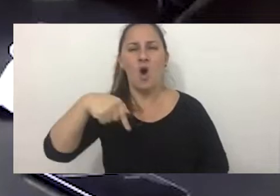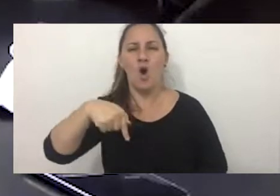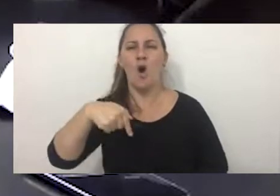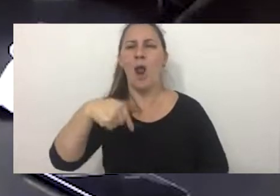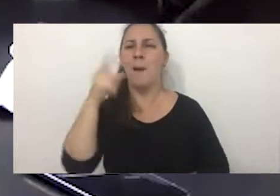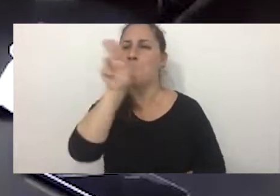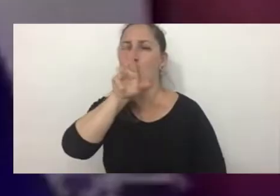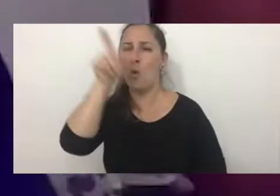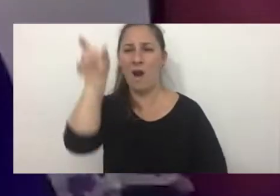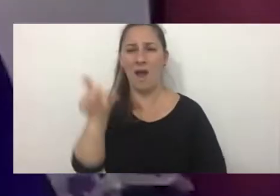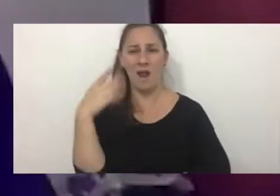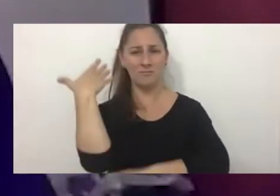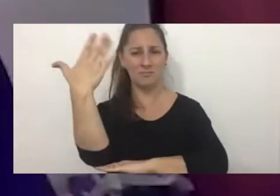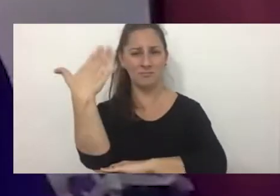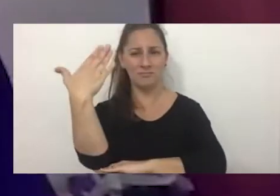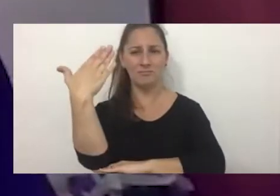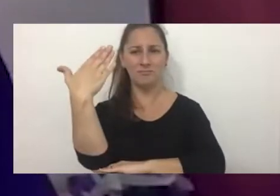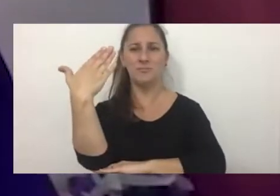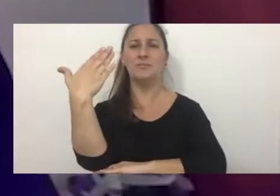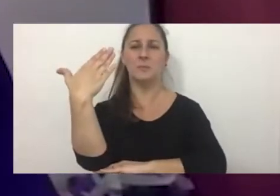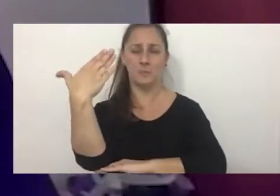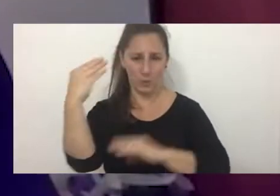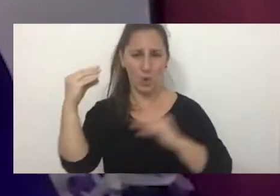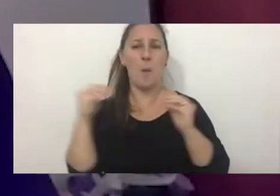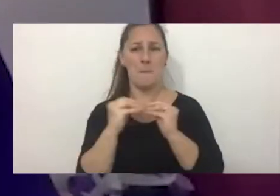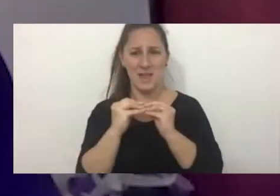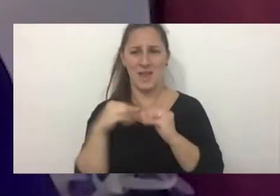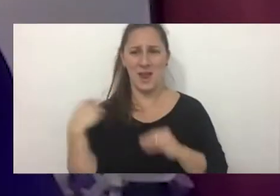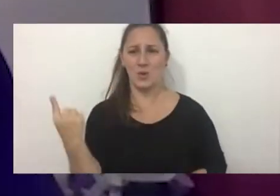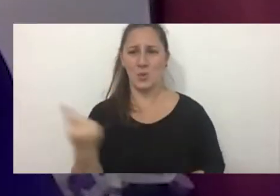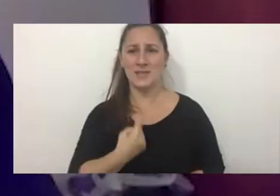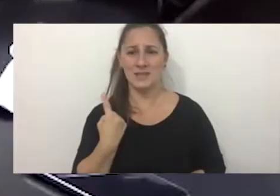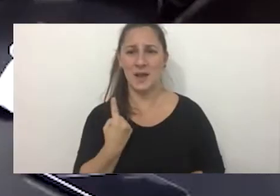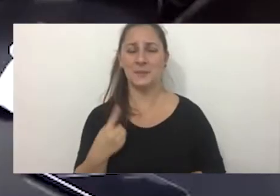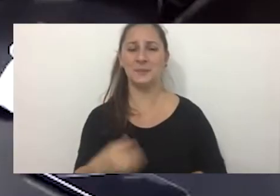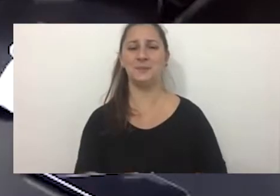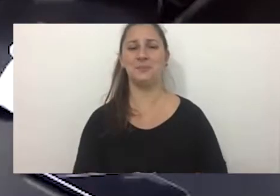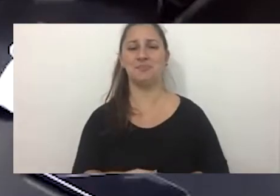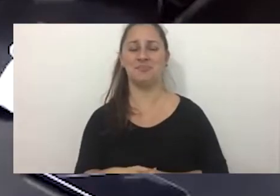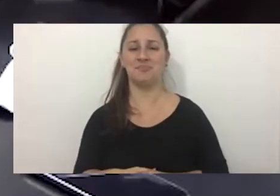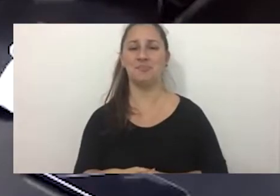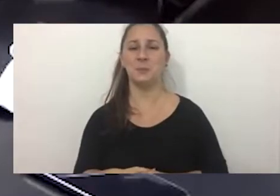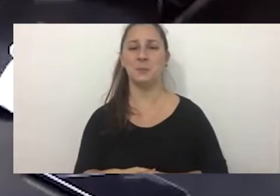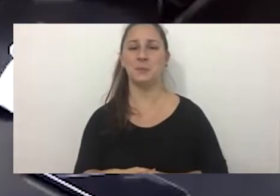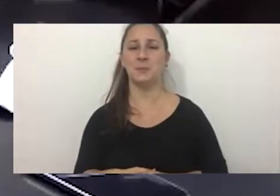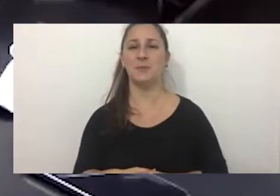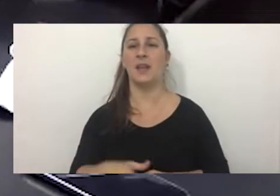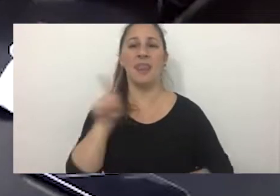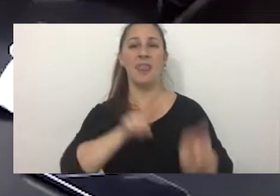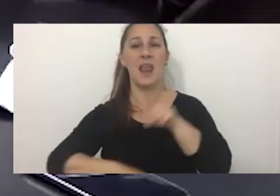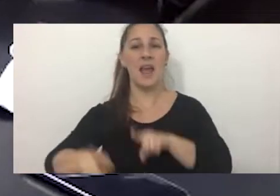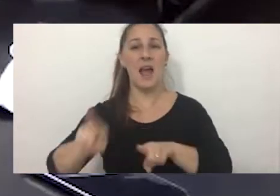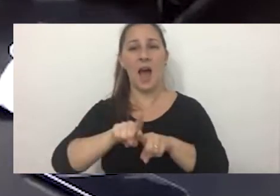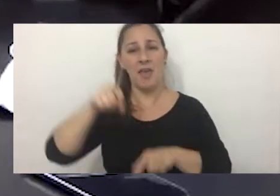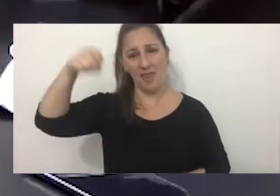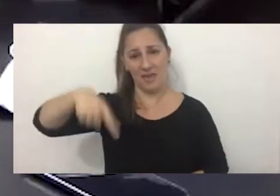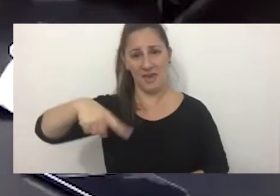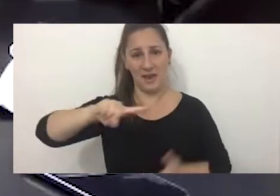Bueno, hoy estamos aquí juntos con un tema sumamente interesante,